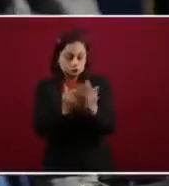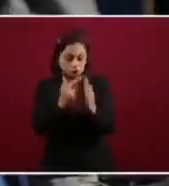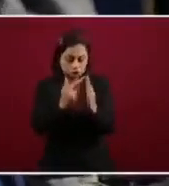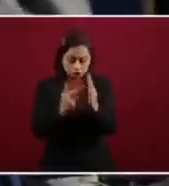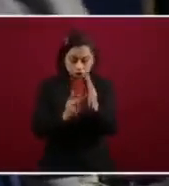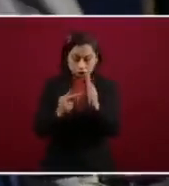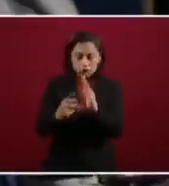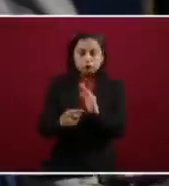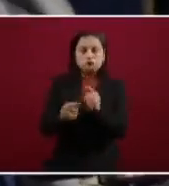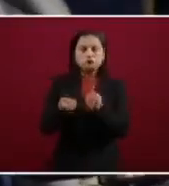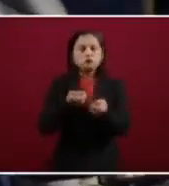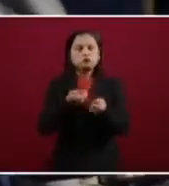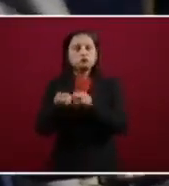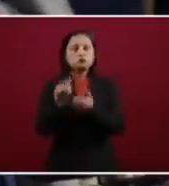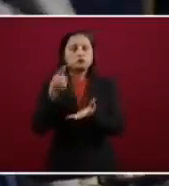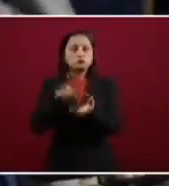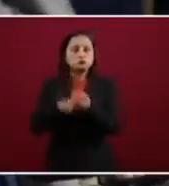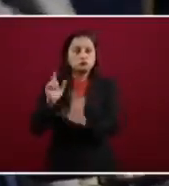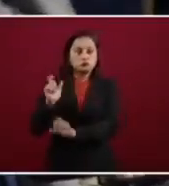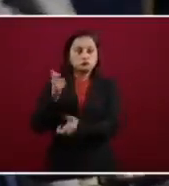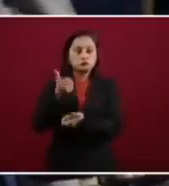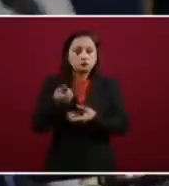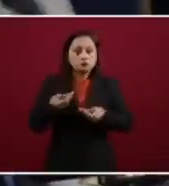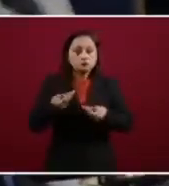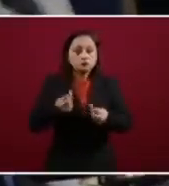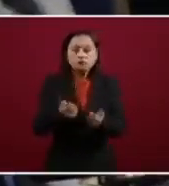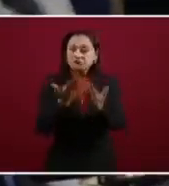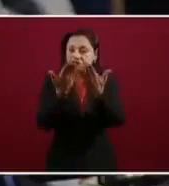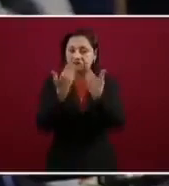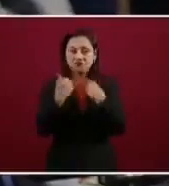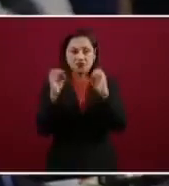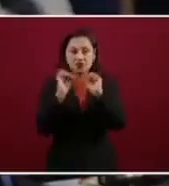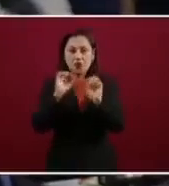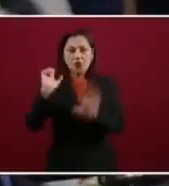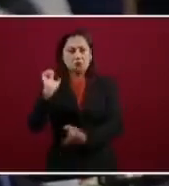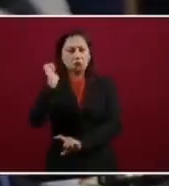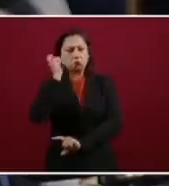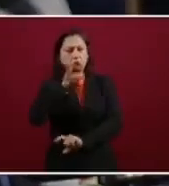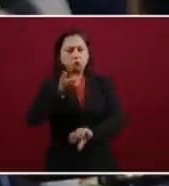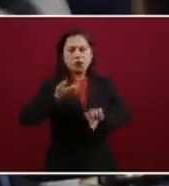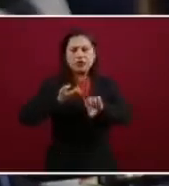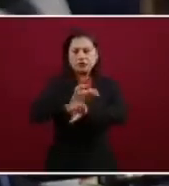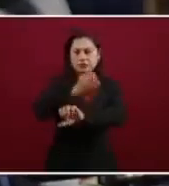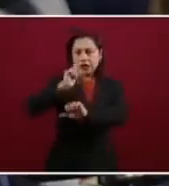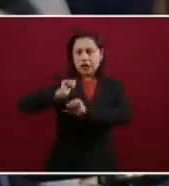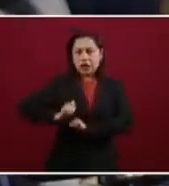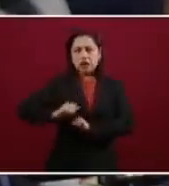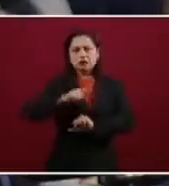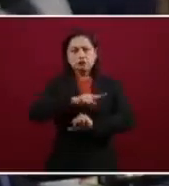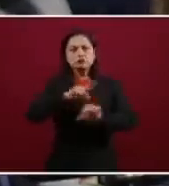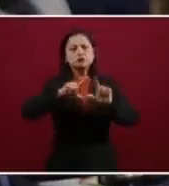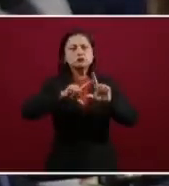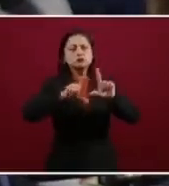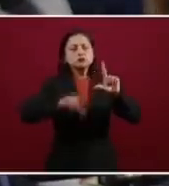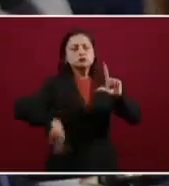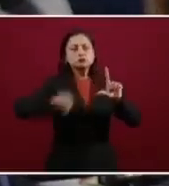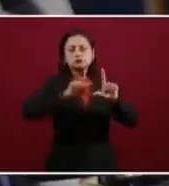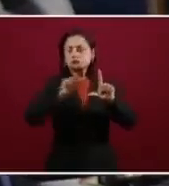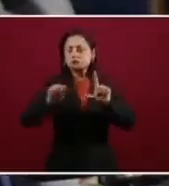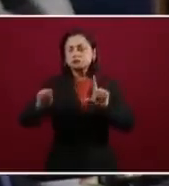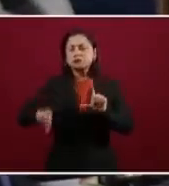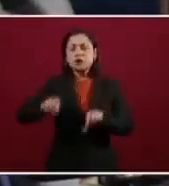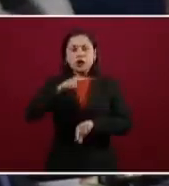operación para el gasto se destinaba a los estados y ellos a su vez supuestamente lo bajaban hacia las escuelas que